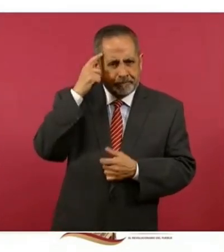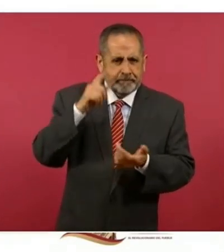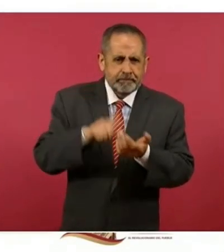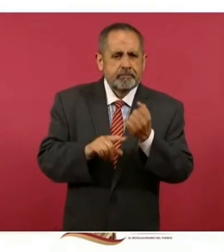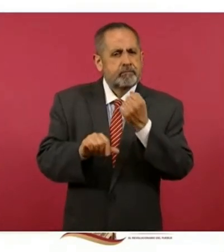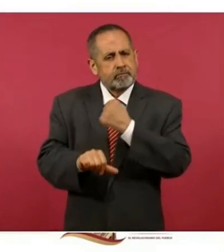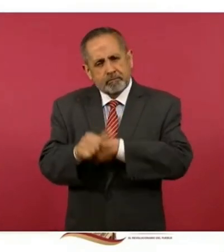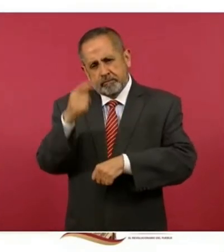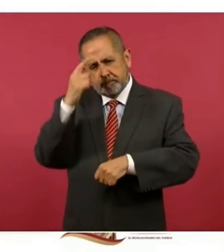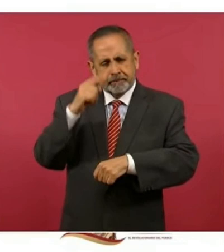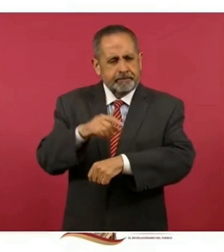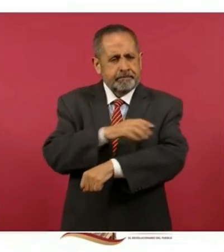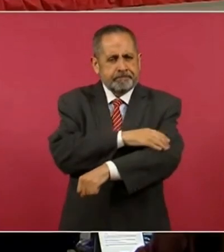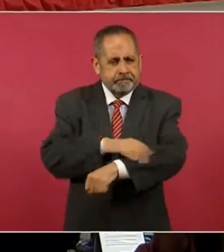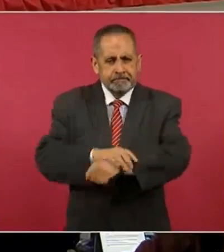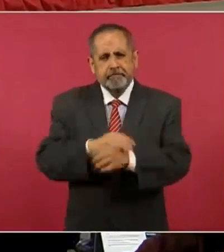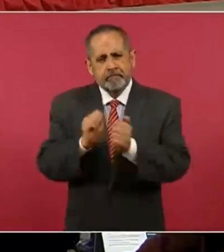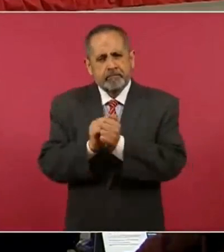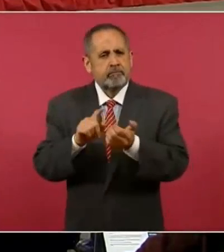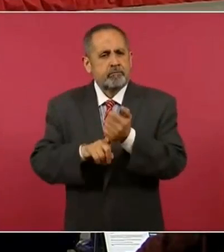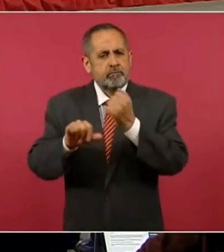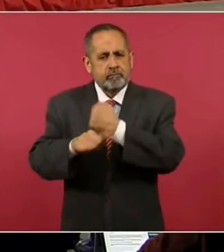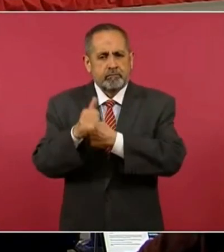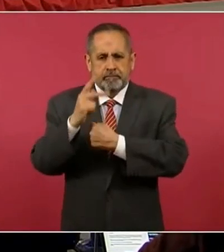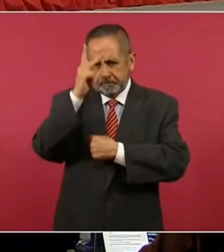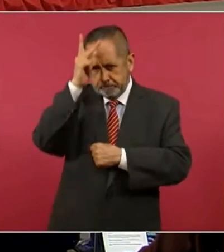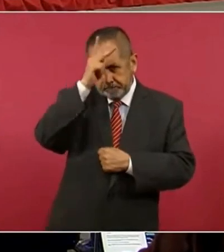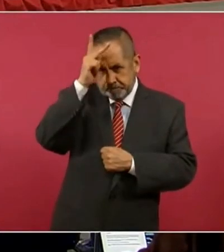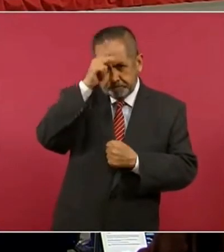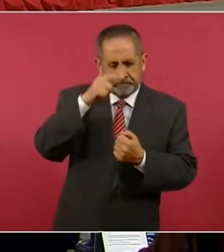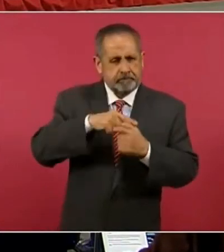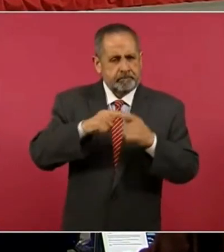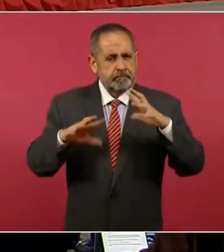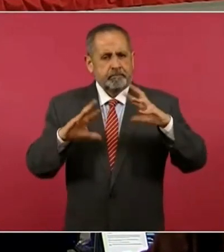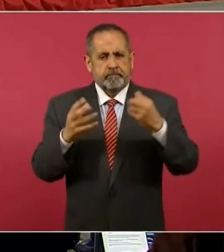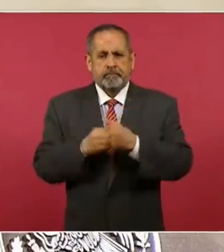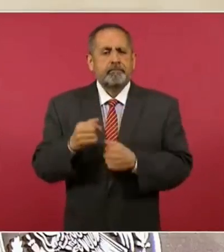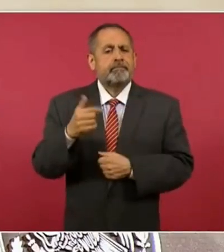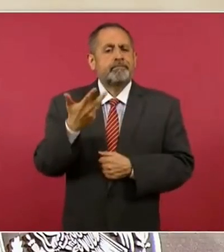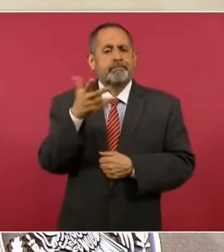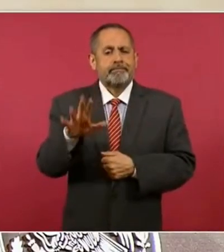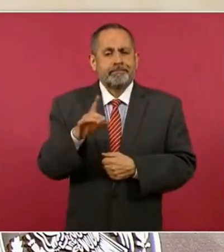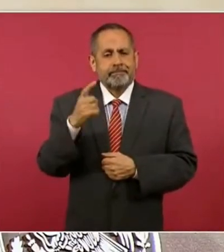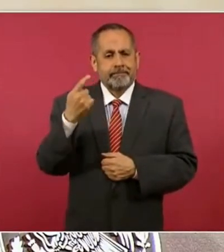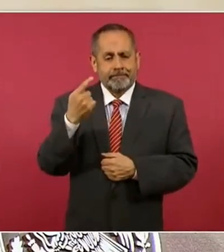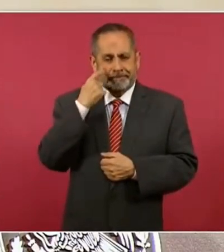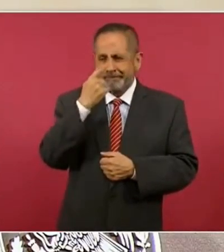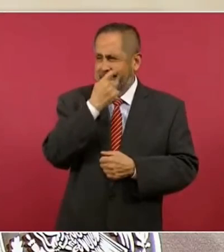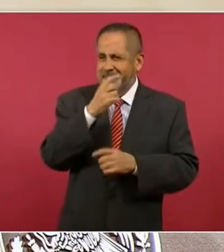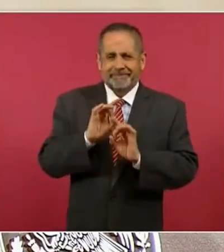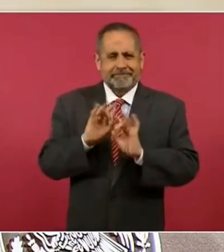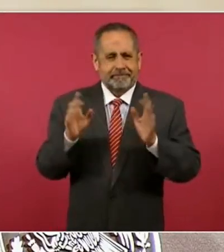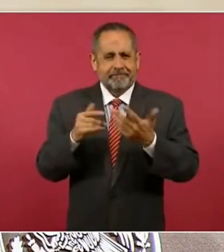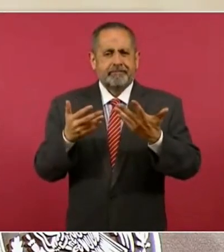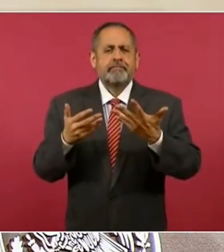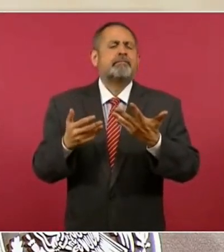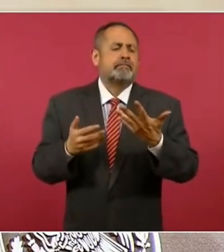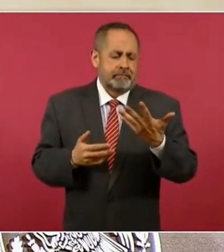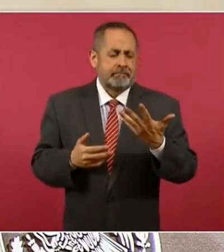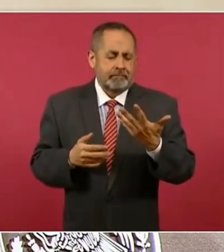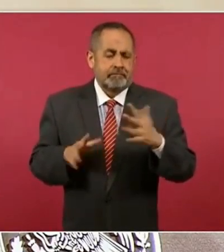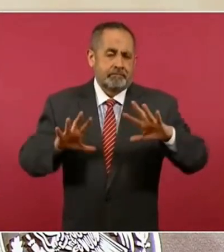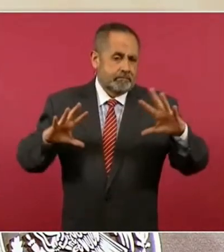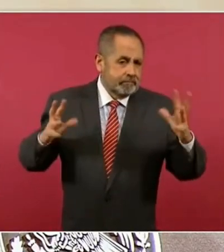11 ortopedistas y 11 psiquiatras, además de 10 alergólogos, 9 anestesiólogos y también el mismo número